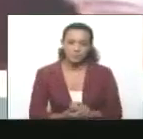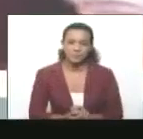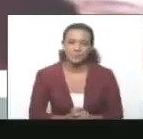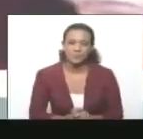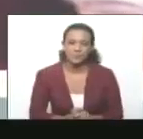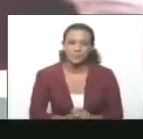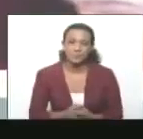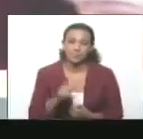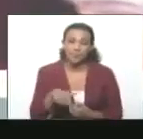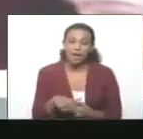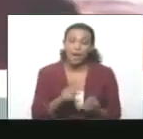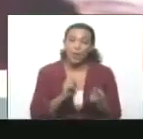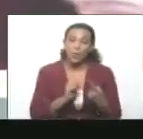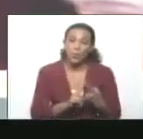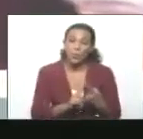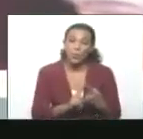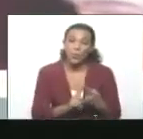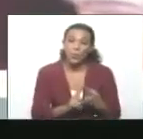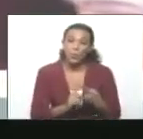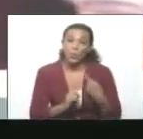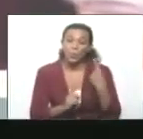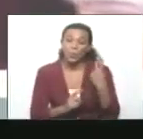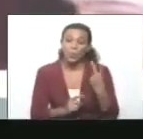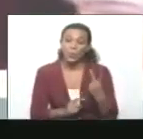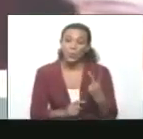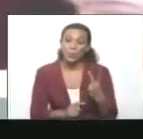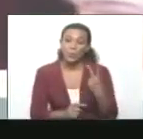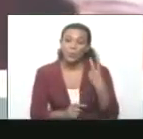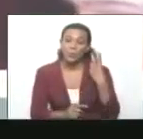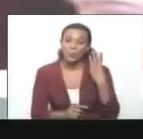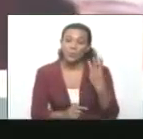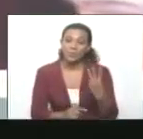Y a la cuenta de tres,